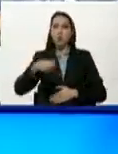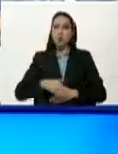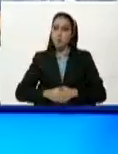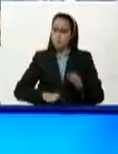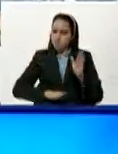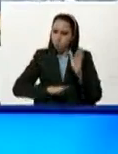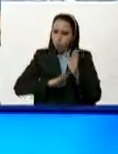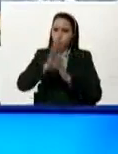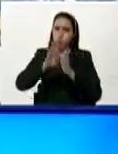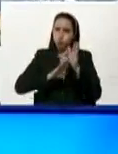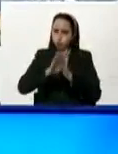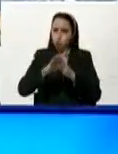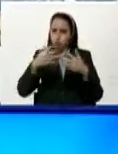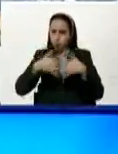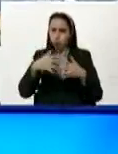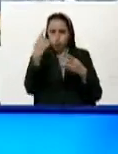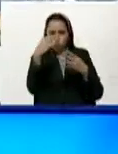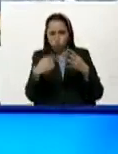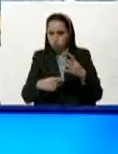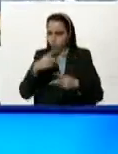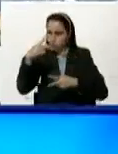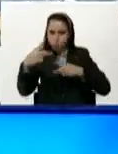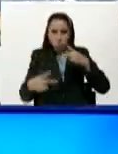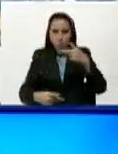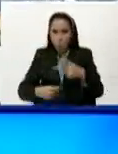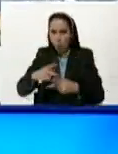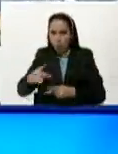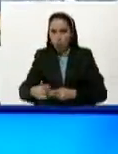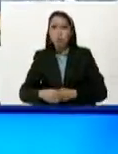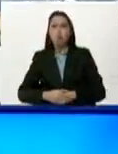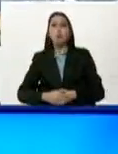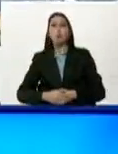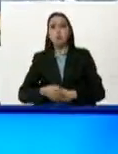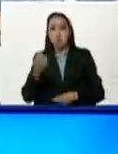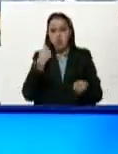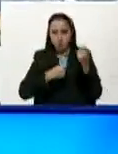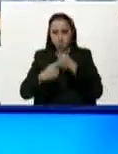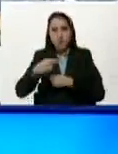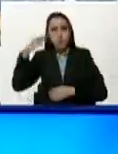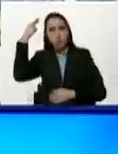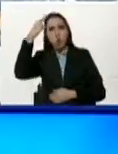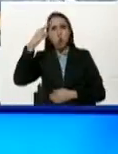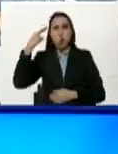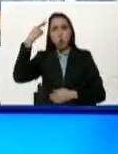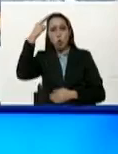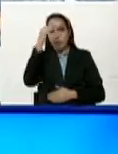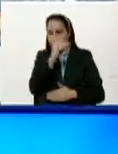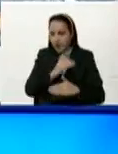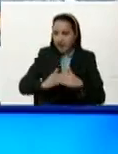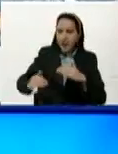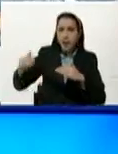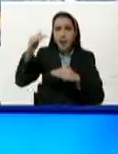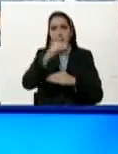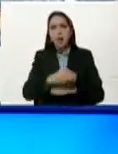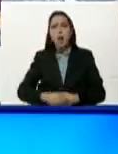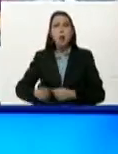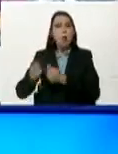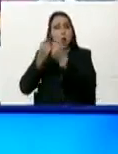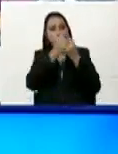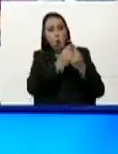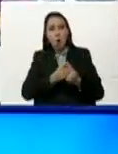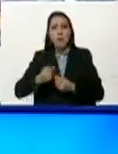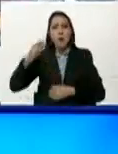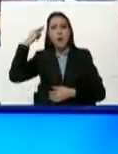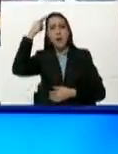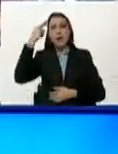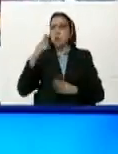crecimiento de su producción con el crecimiento del comercio real con el crecimiento de la economía real ahí